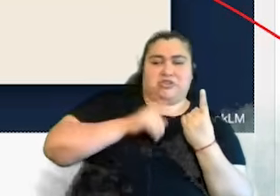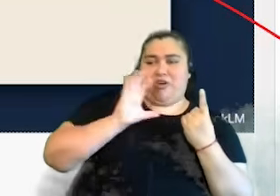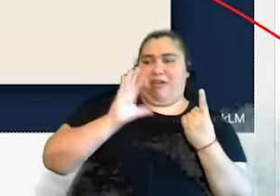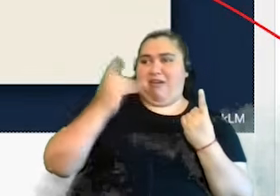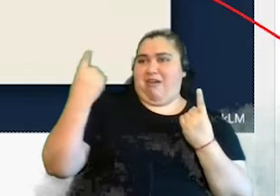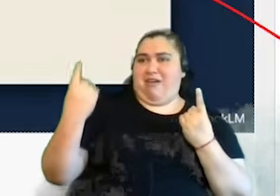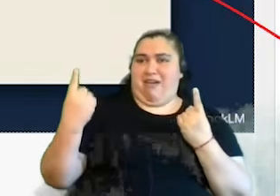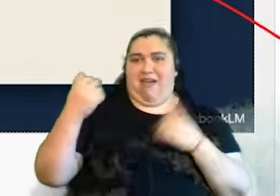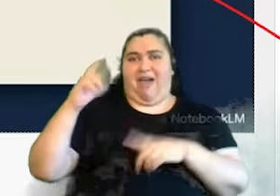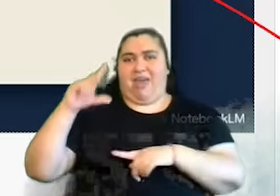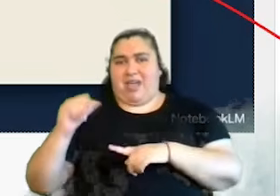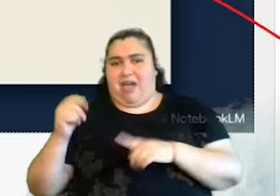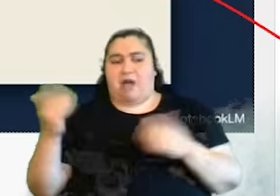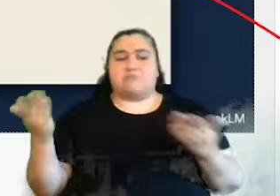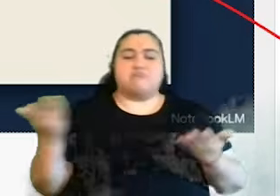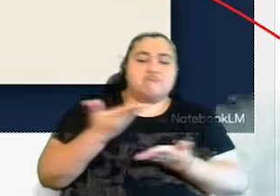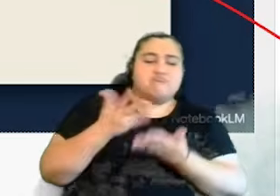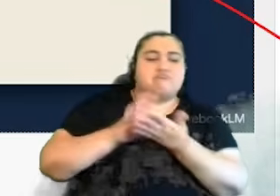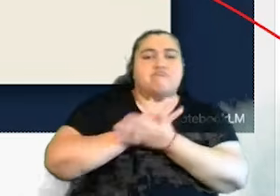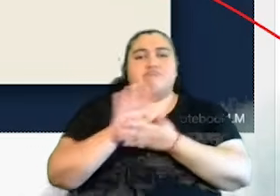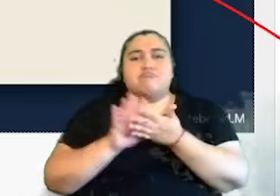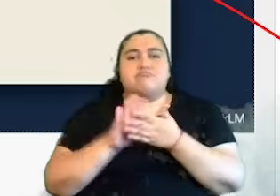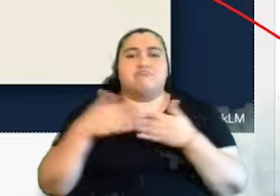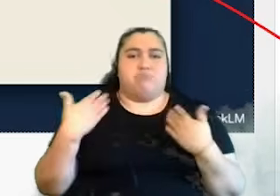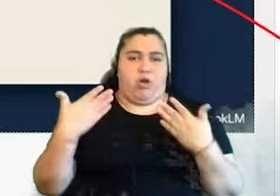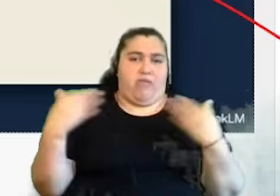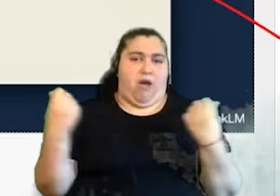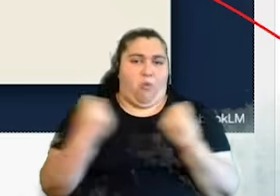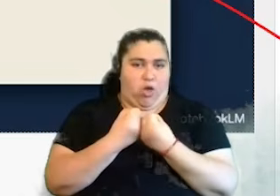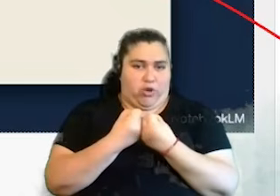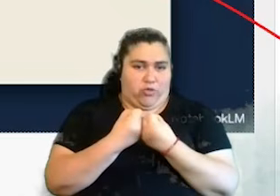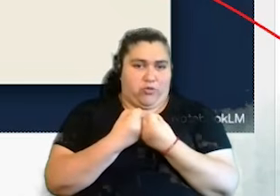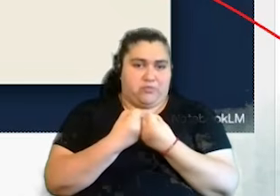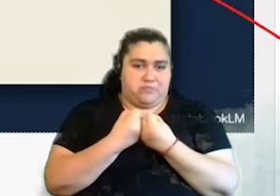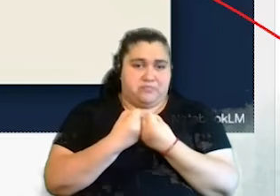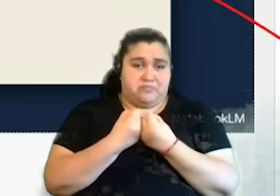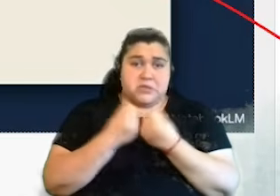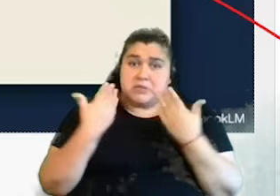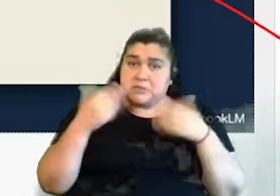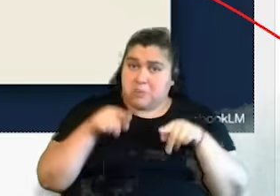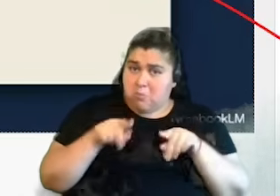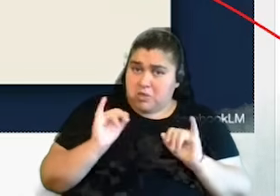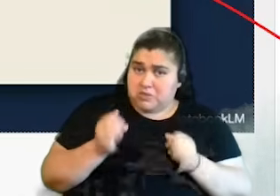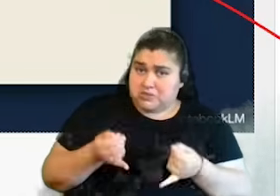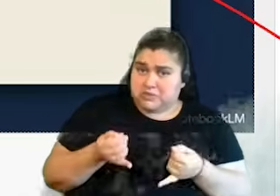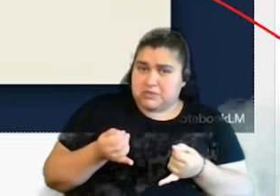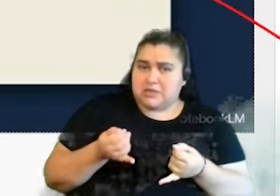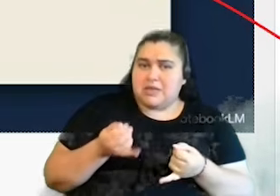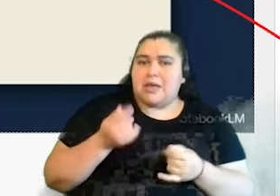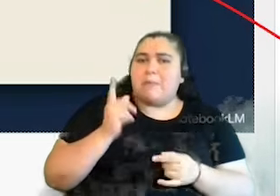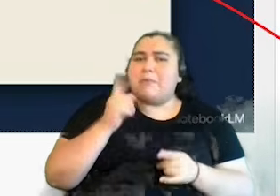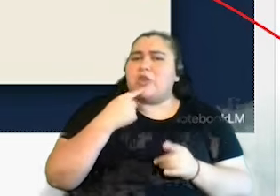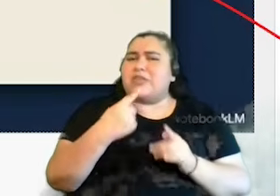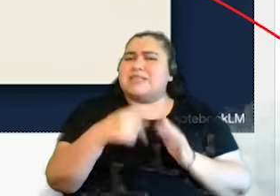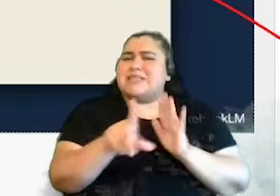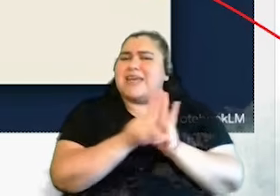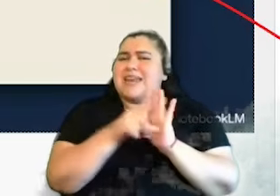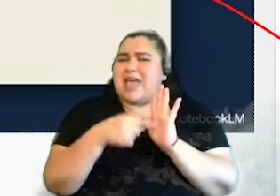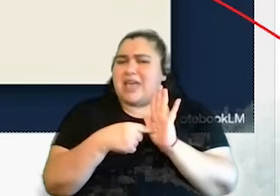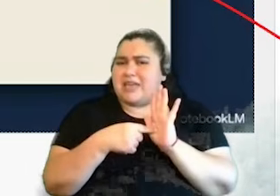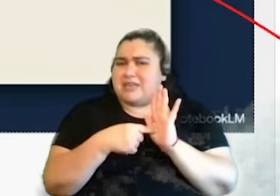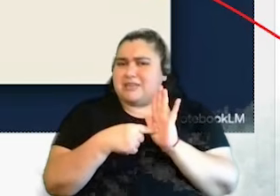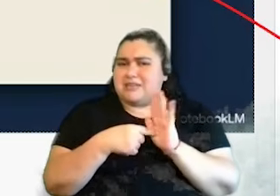un acuerdo. Bueno, en este caso se lo puede hacer, pero la misma letra de la ley dice que no va a